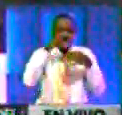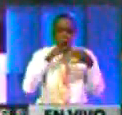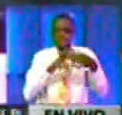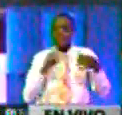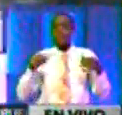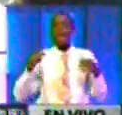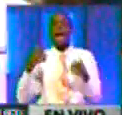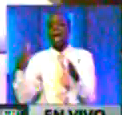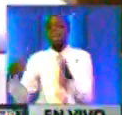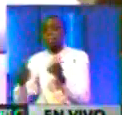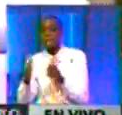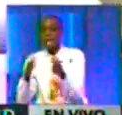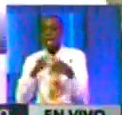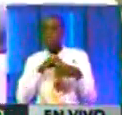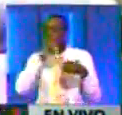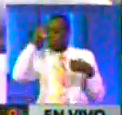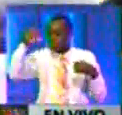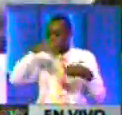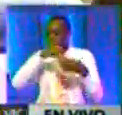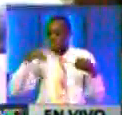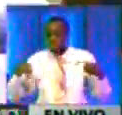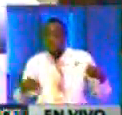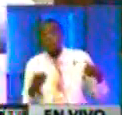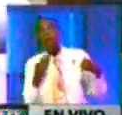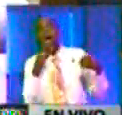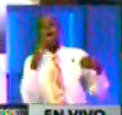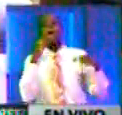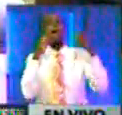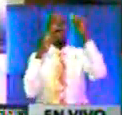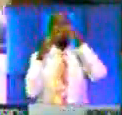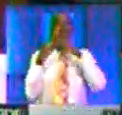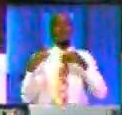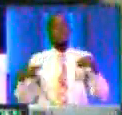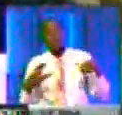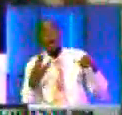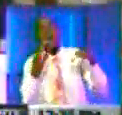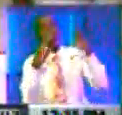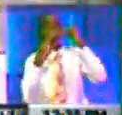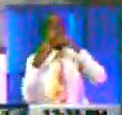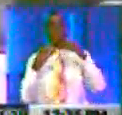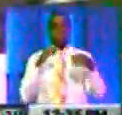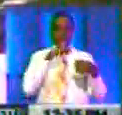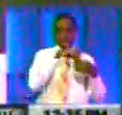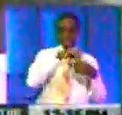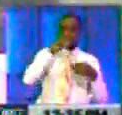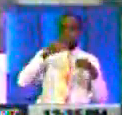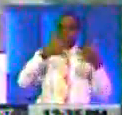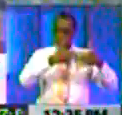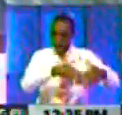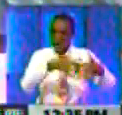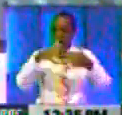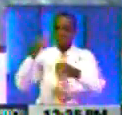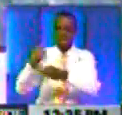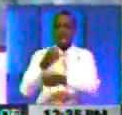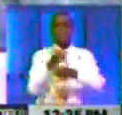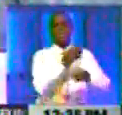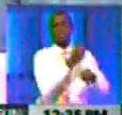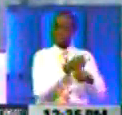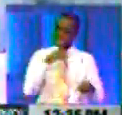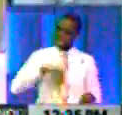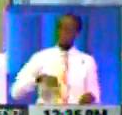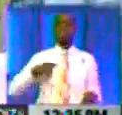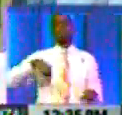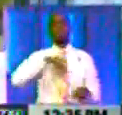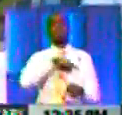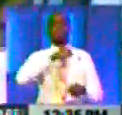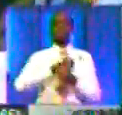a conocer a toda la nación el compromiso del sector privado con el gobierno nacional a los efectos de seguir fortaleciendo